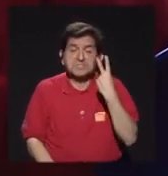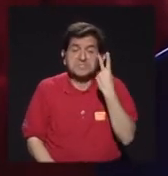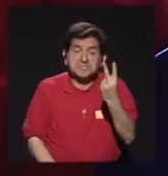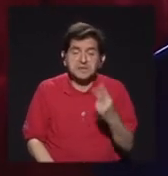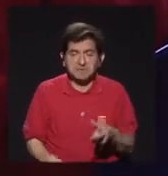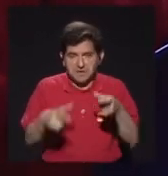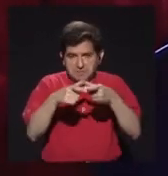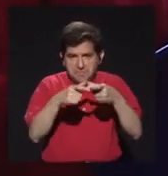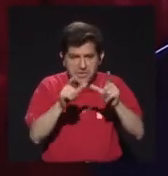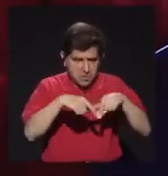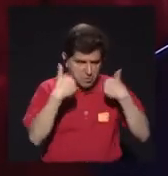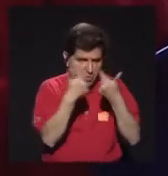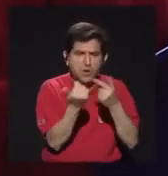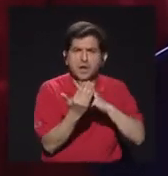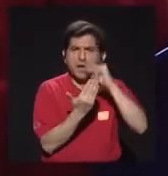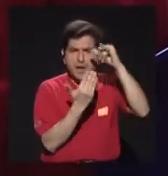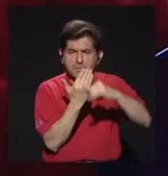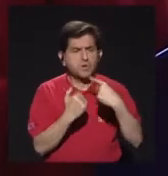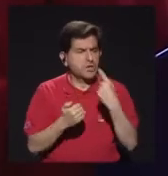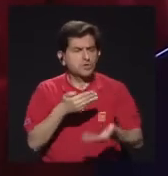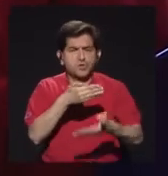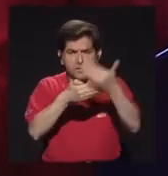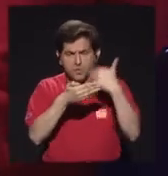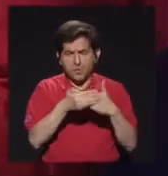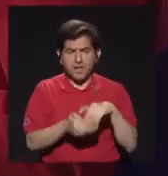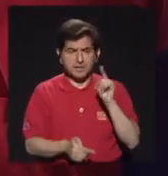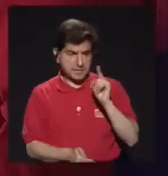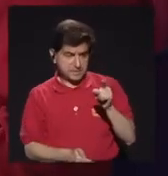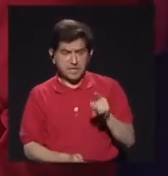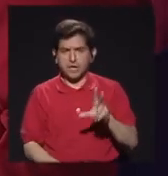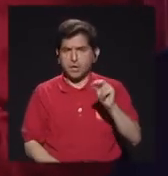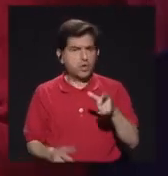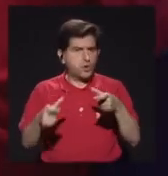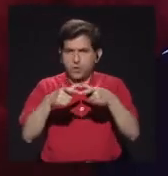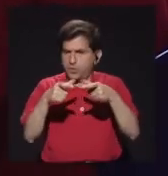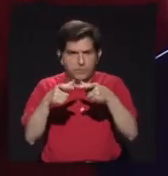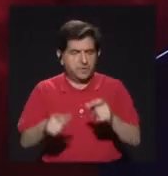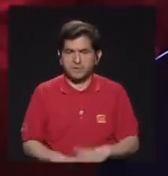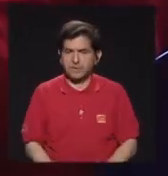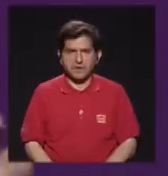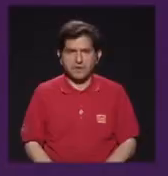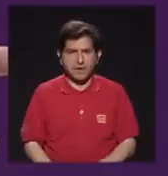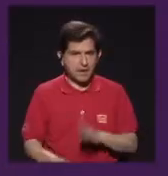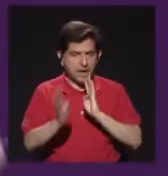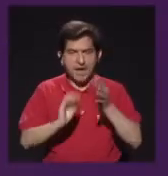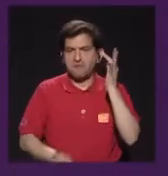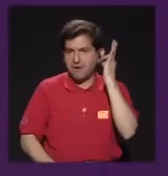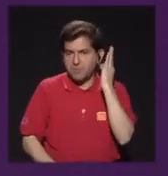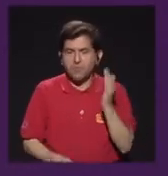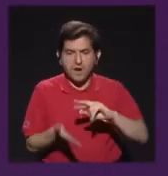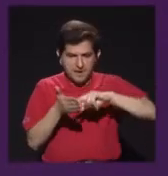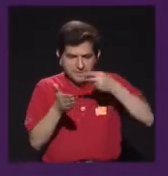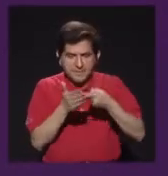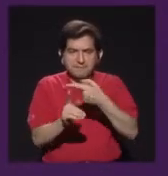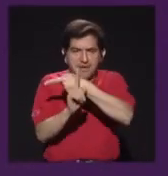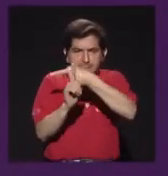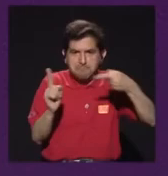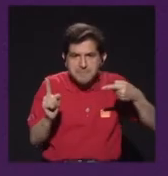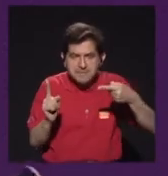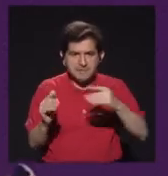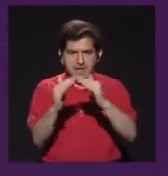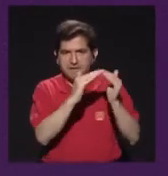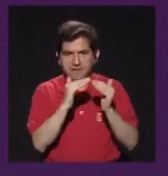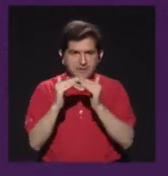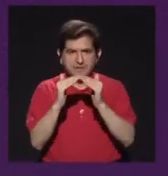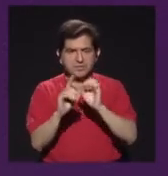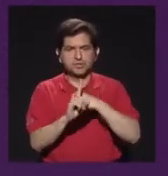porque hay proyectos como el que mencionamos antonio hace un rato que no se refiere a la minoría sino que se refiere a las mujeres que formamos la mitad de esta